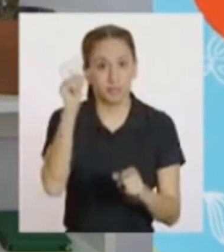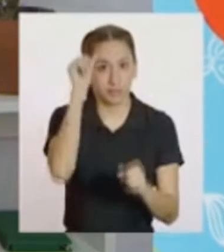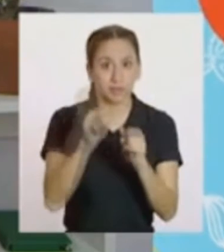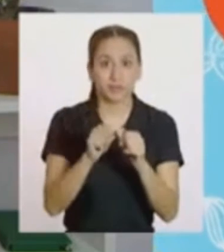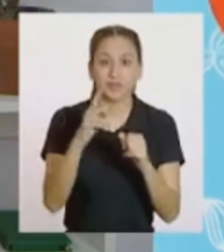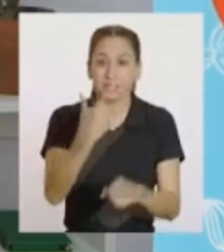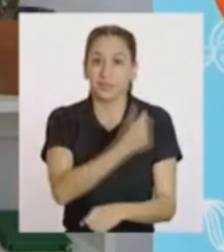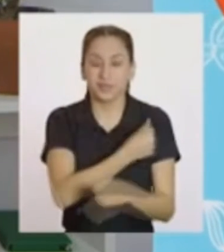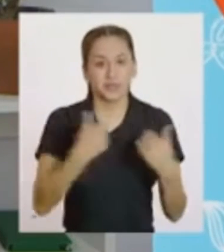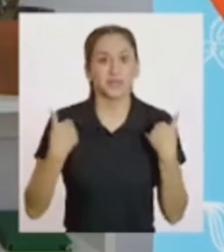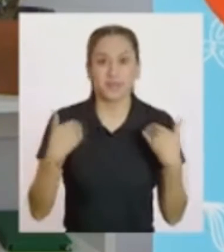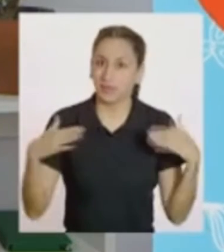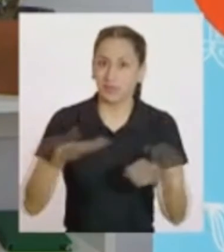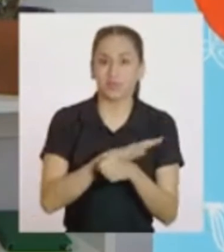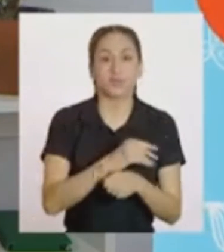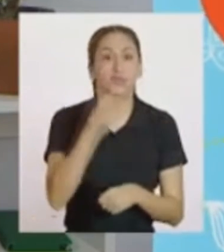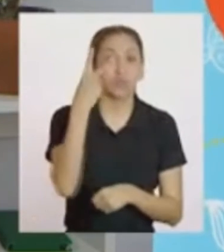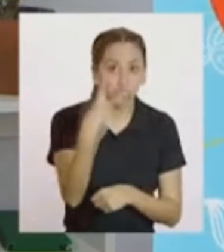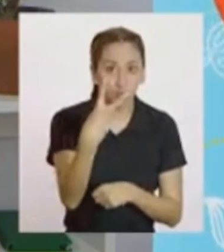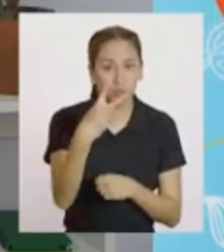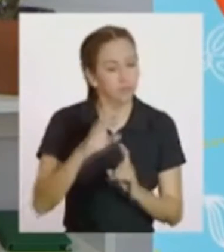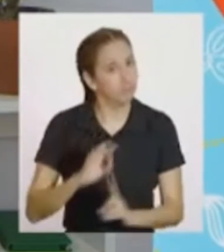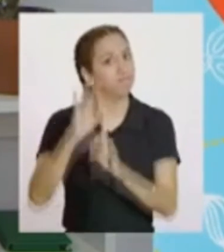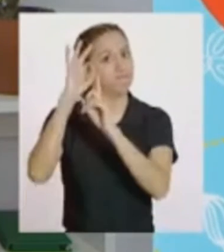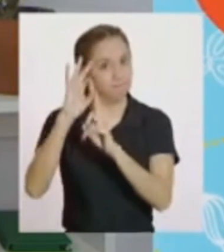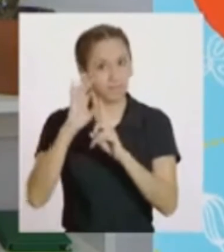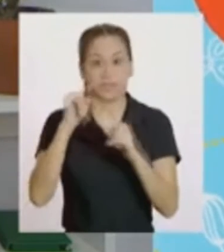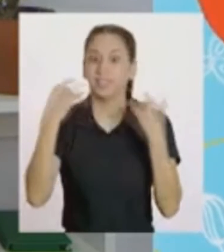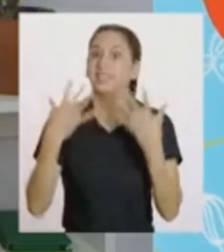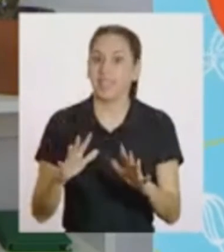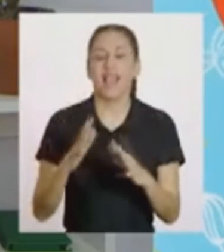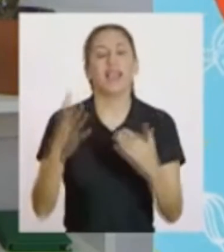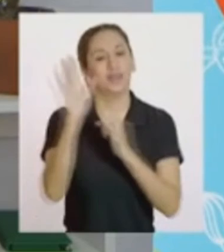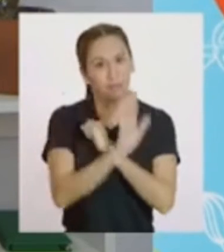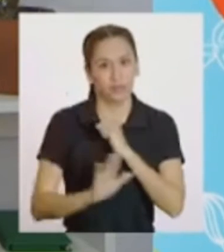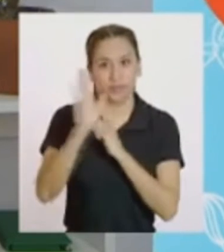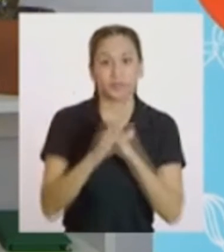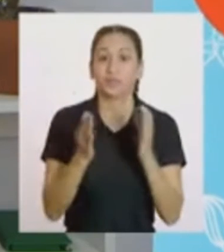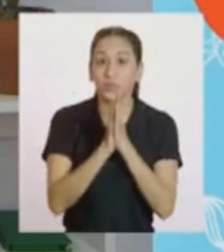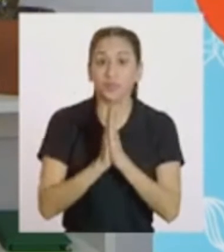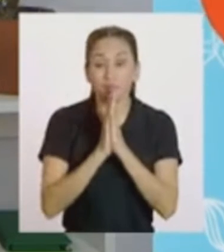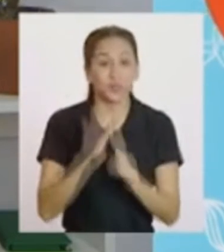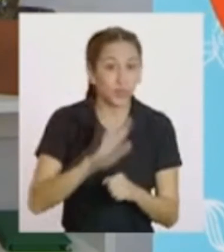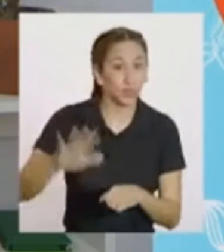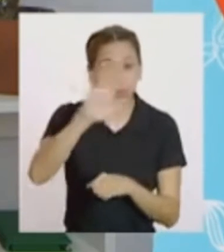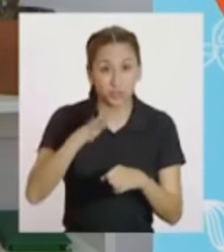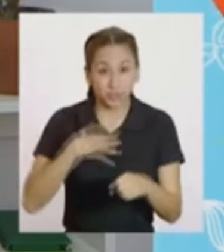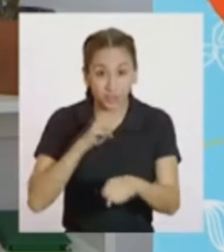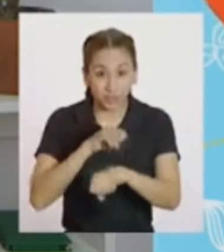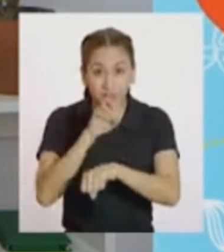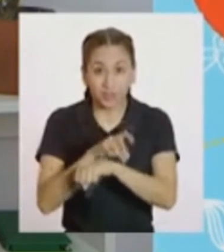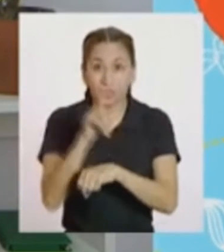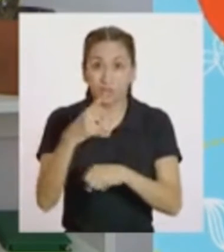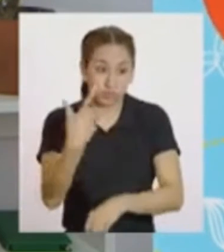recordar que la vacunación debe ser completa. Dos dosis son fundamentales para estar protegidos. Así que, por favor, a todos les